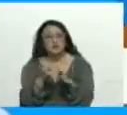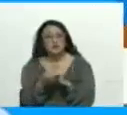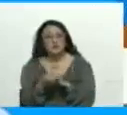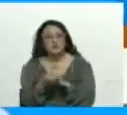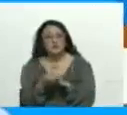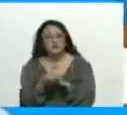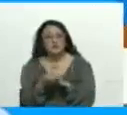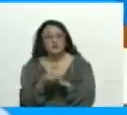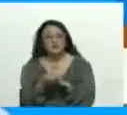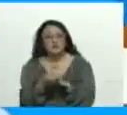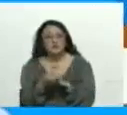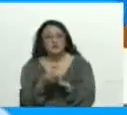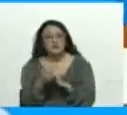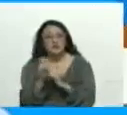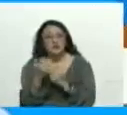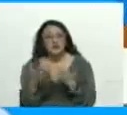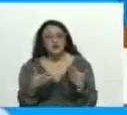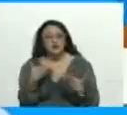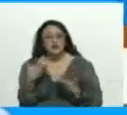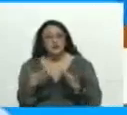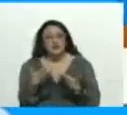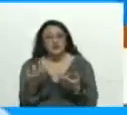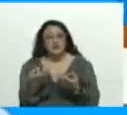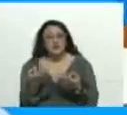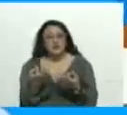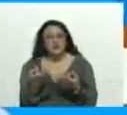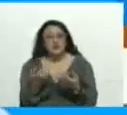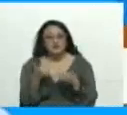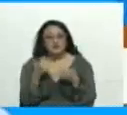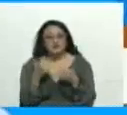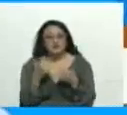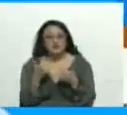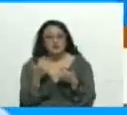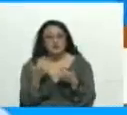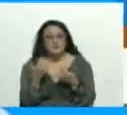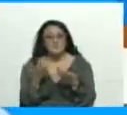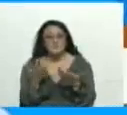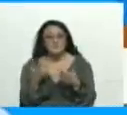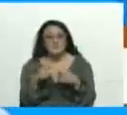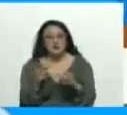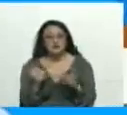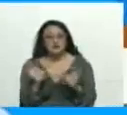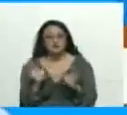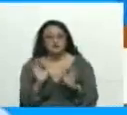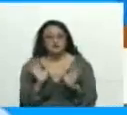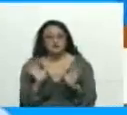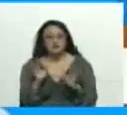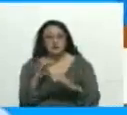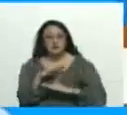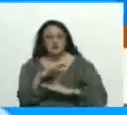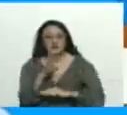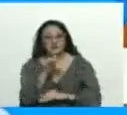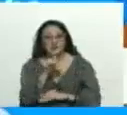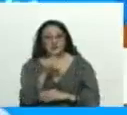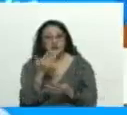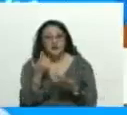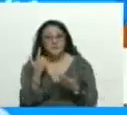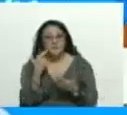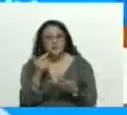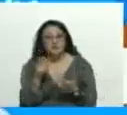tenía fulgores verdaderamente extraordinarios pero era insuficiente por eso alguna vez